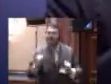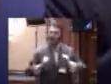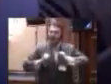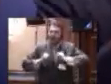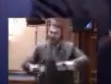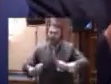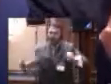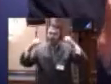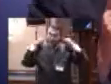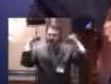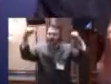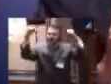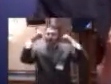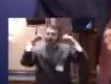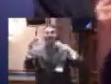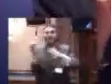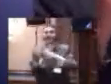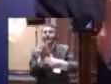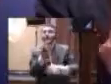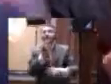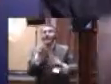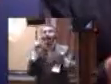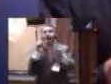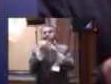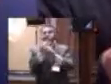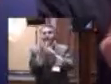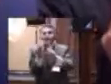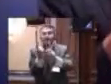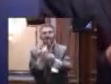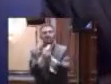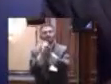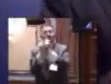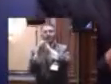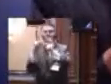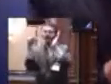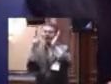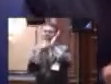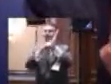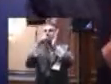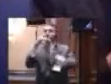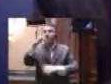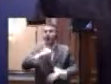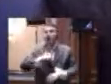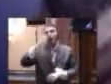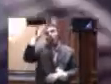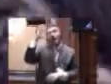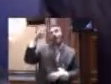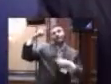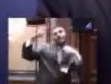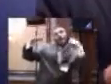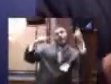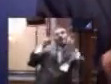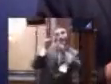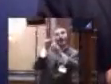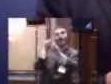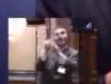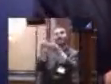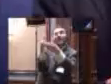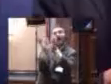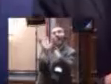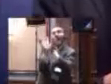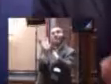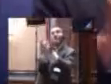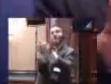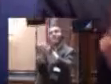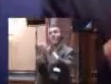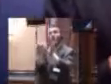propusieron hacer un partido, se propusieron cambiar su situación de inmediato. Y lo han hecho de